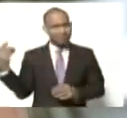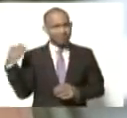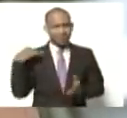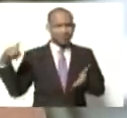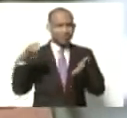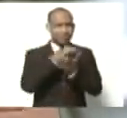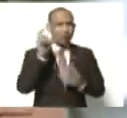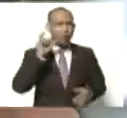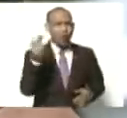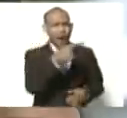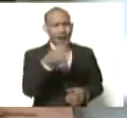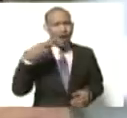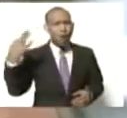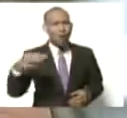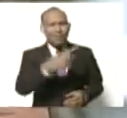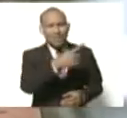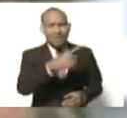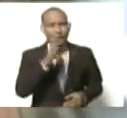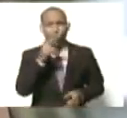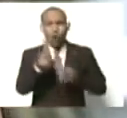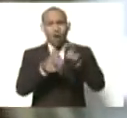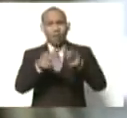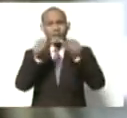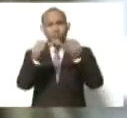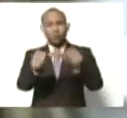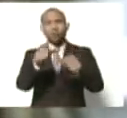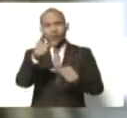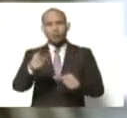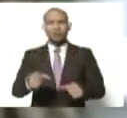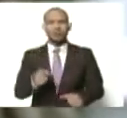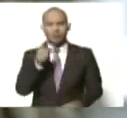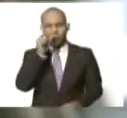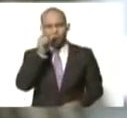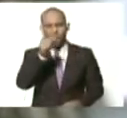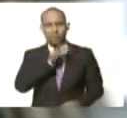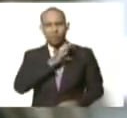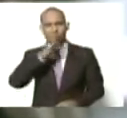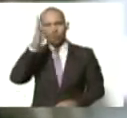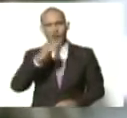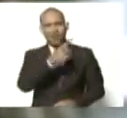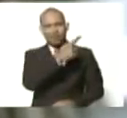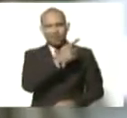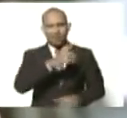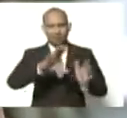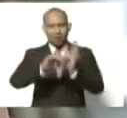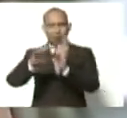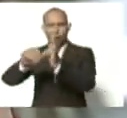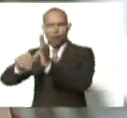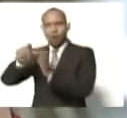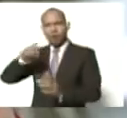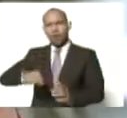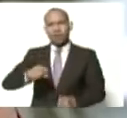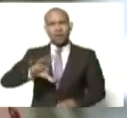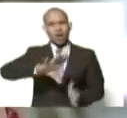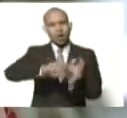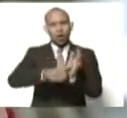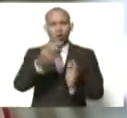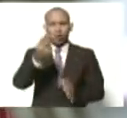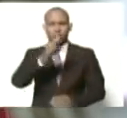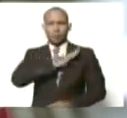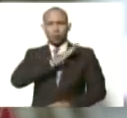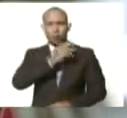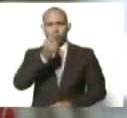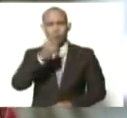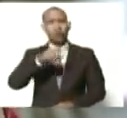que lo que hizo fue chuparse el dinero de todos los venezolanos y las venezolanas. Y nosotros, con el personal y con nuestra